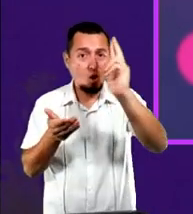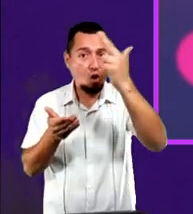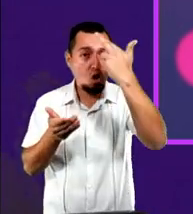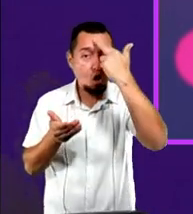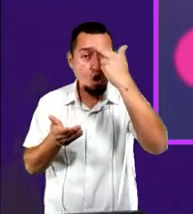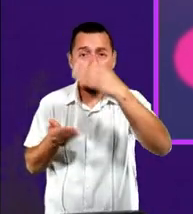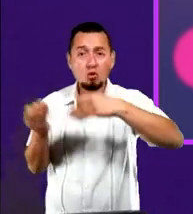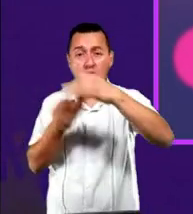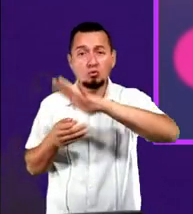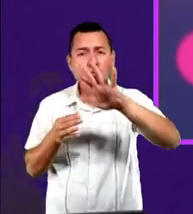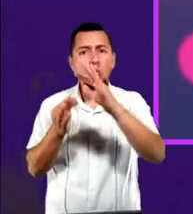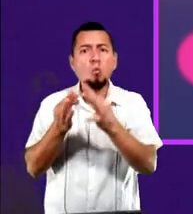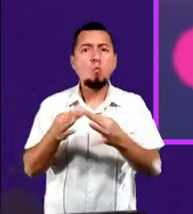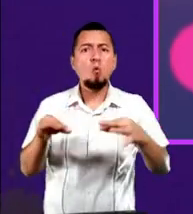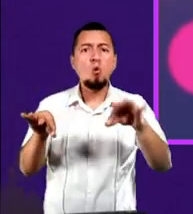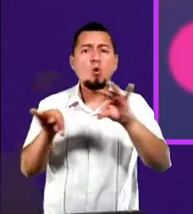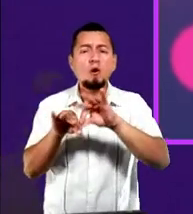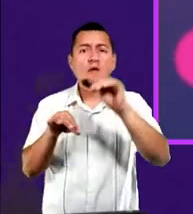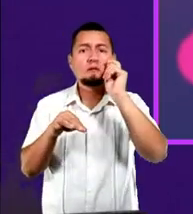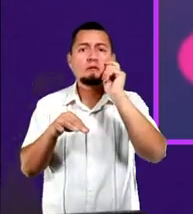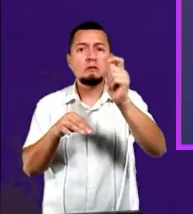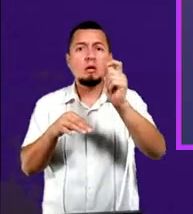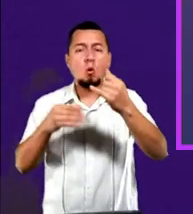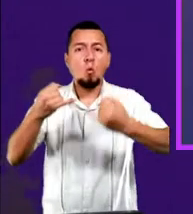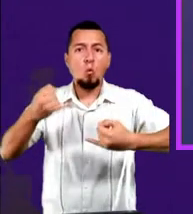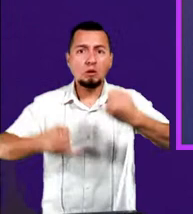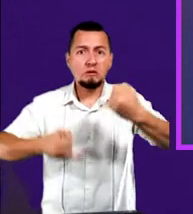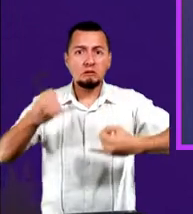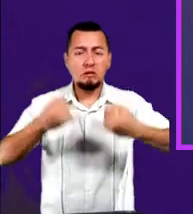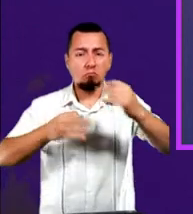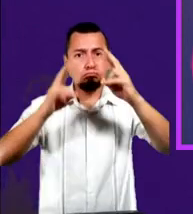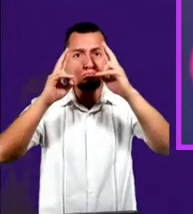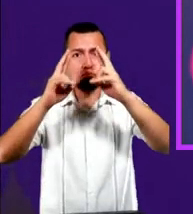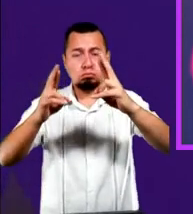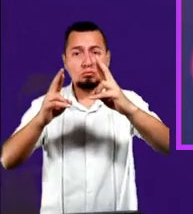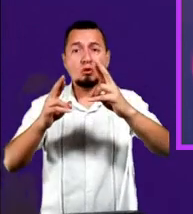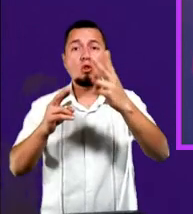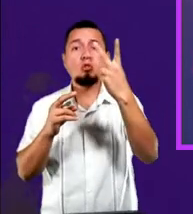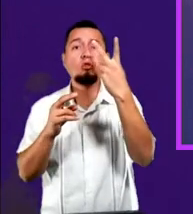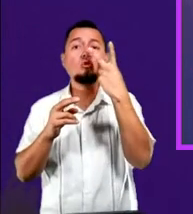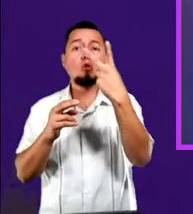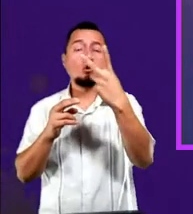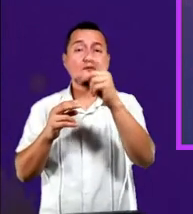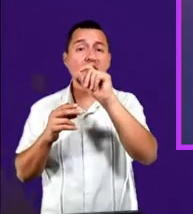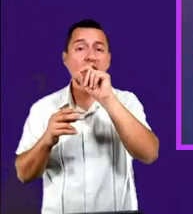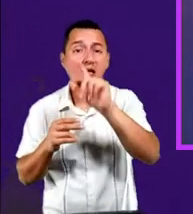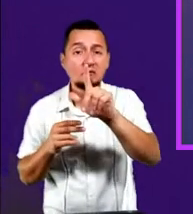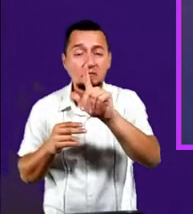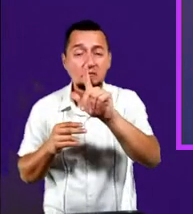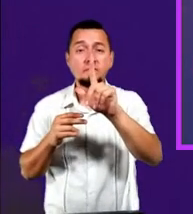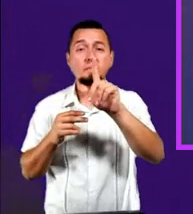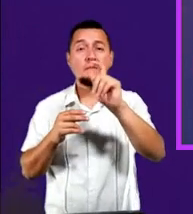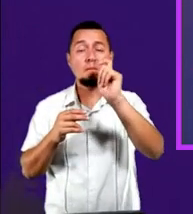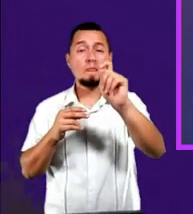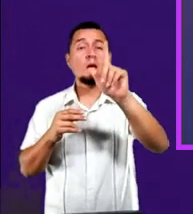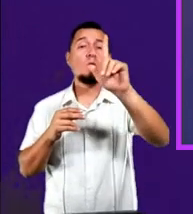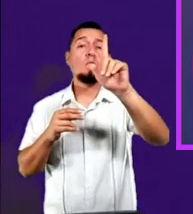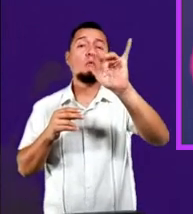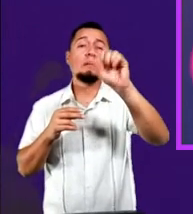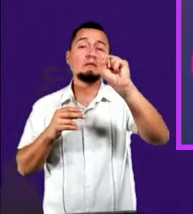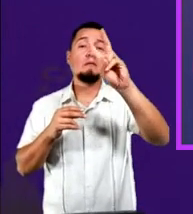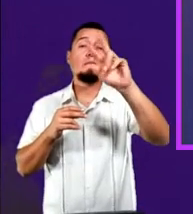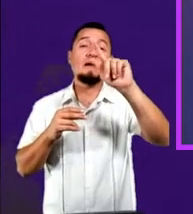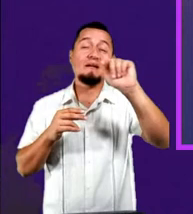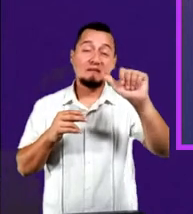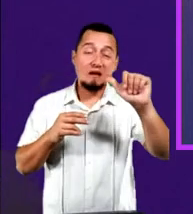de justicia? Dos jaliscienses, Ignacio Luis Vallarta y Mariano Otero. El que